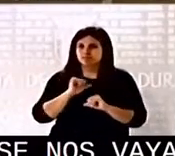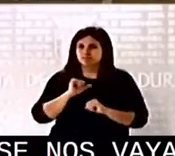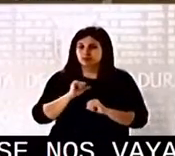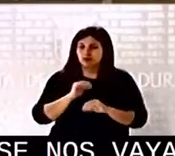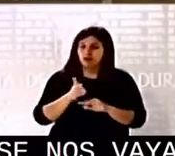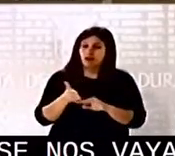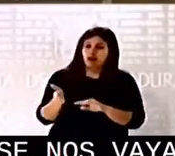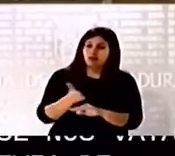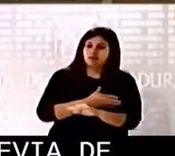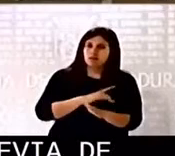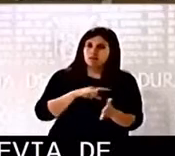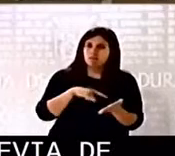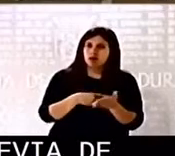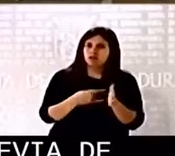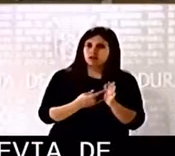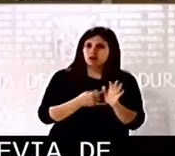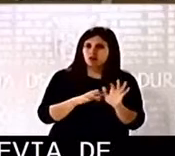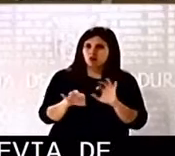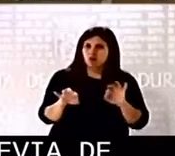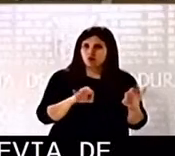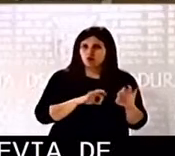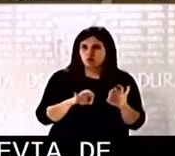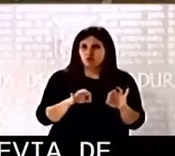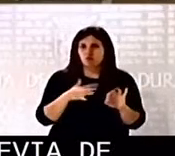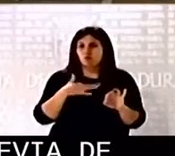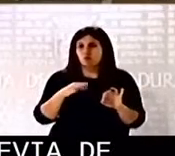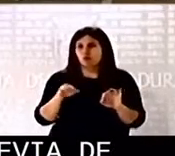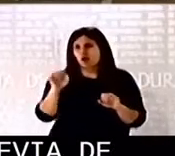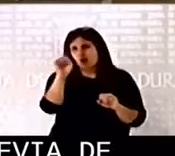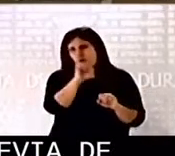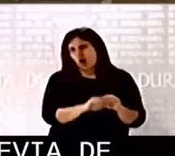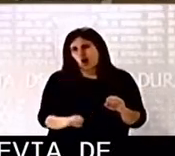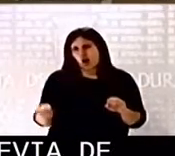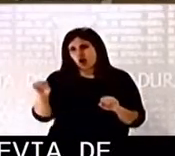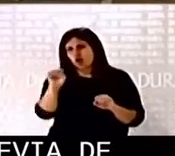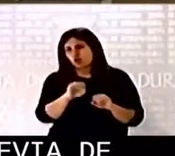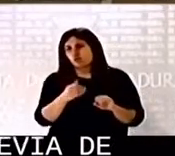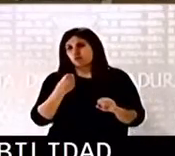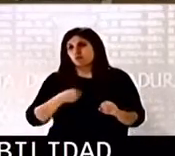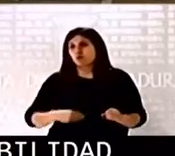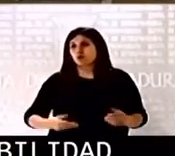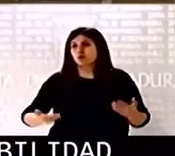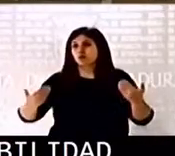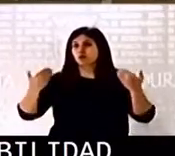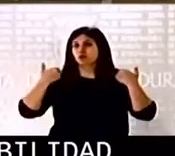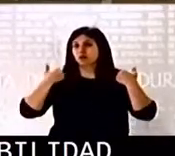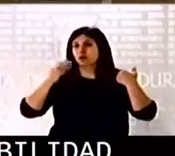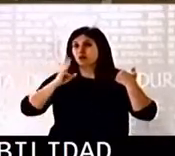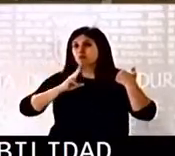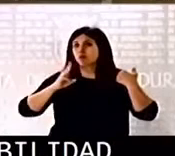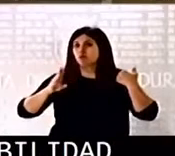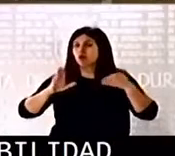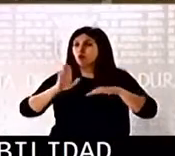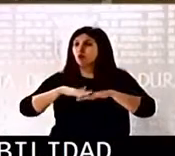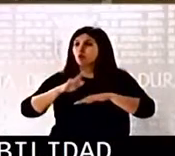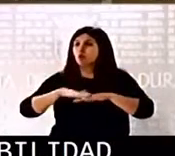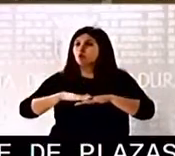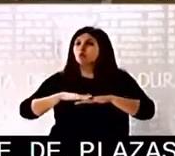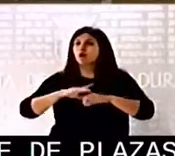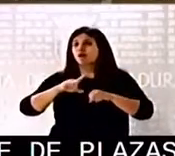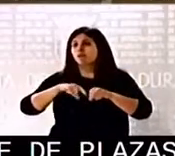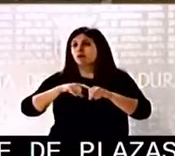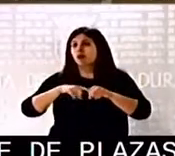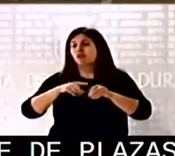de muchos años, donde una parte de responsabilidad importante la tiene el PP por el recorte de plazas de formación